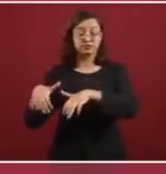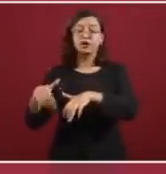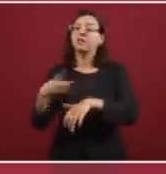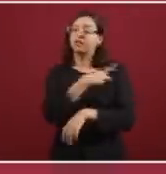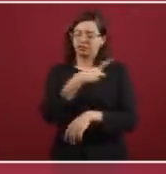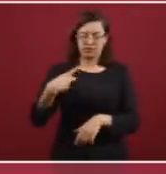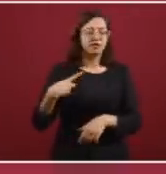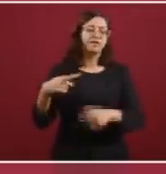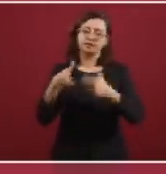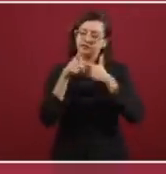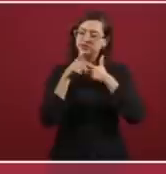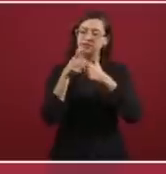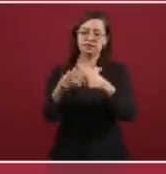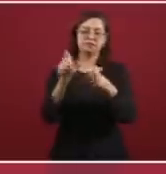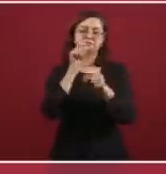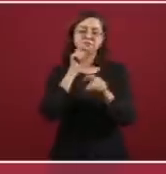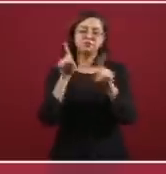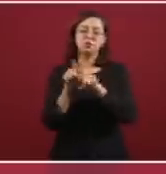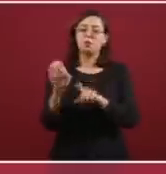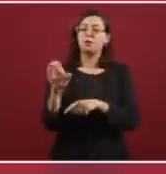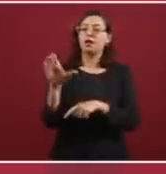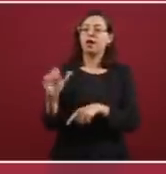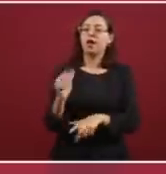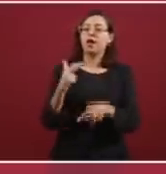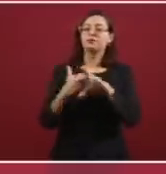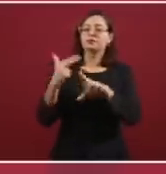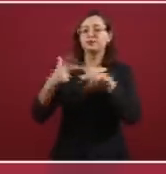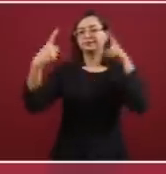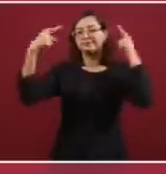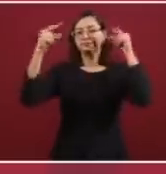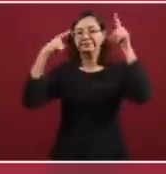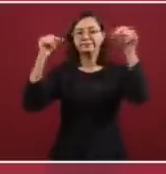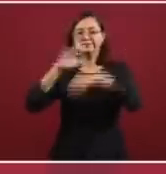la tiene que recibir hasta que termine.